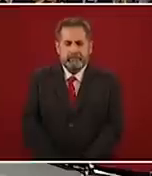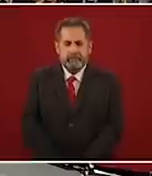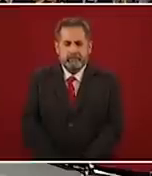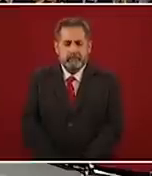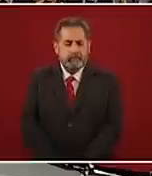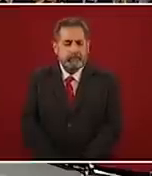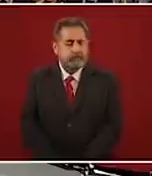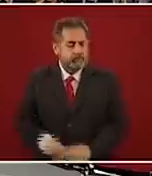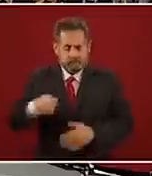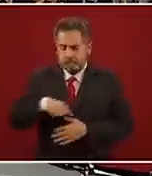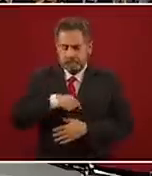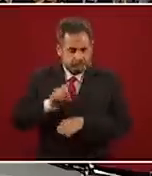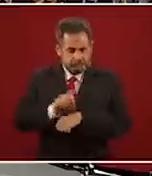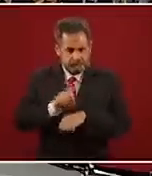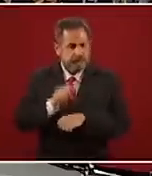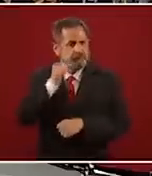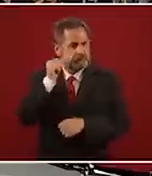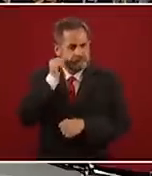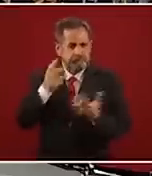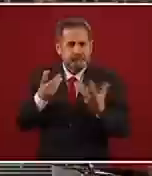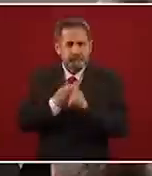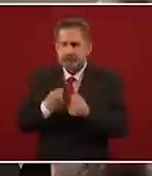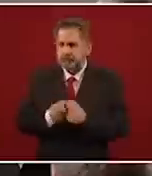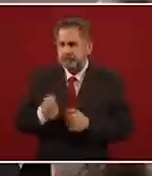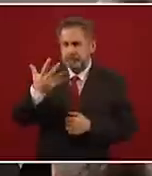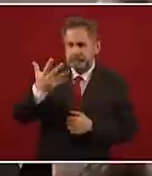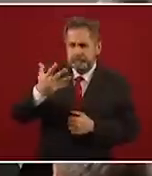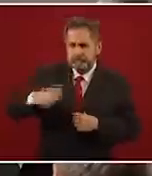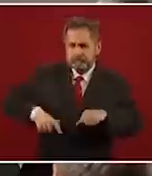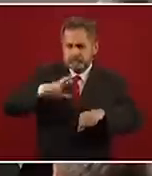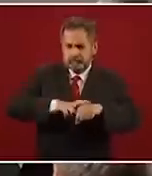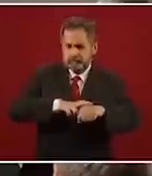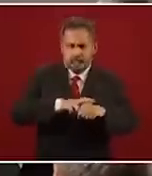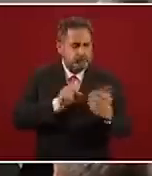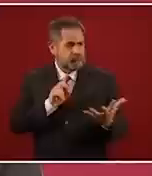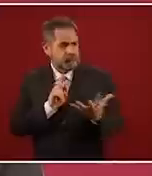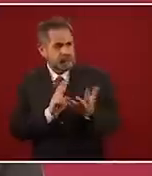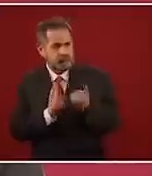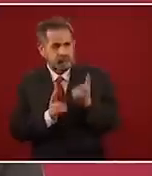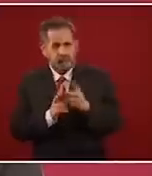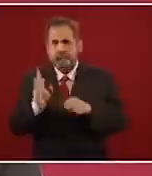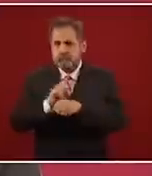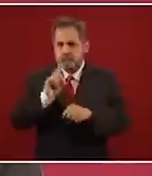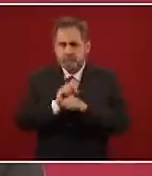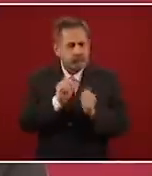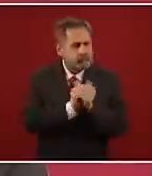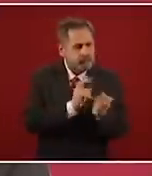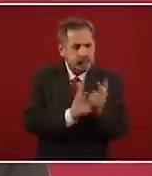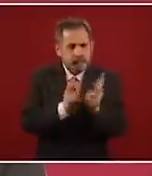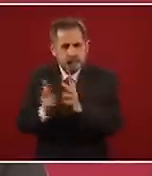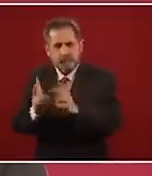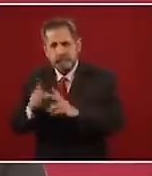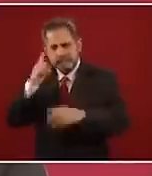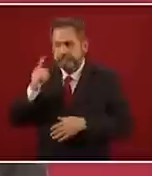Nosotros a diario, ayer nos reunimos con 5 señores gobernadores, a diario nos reunimos con ellos, de acuerdo